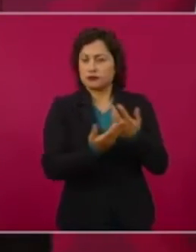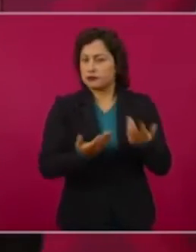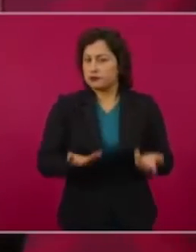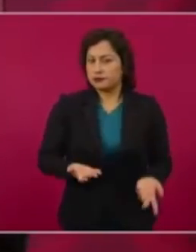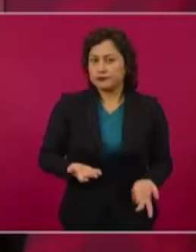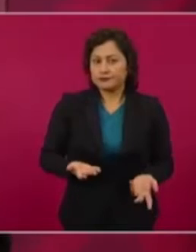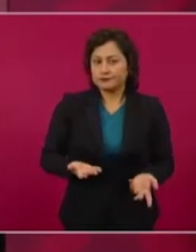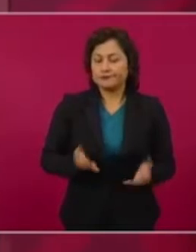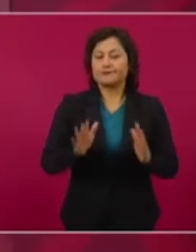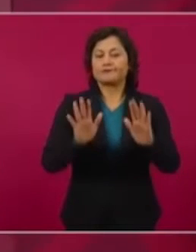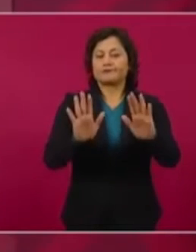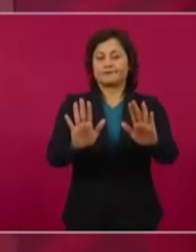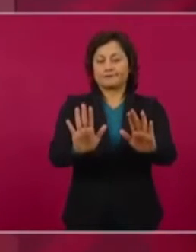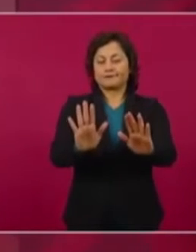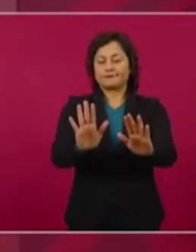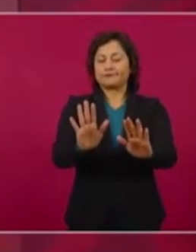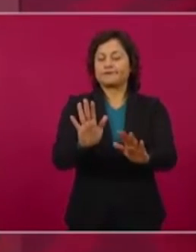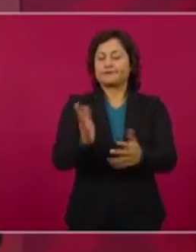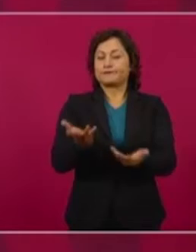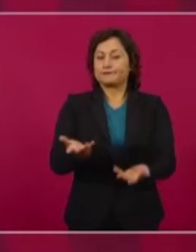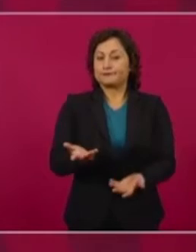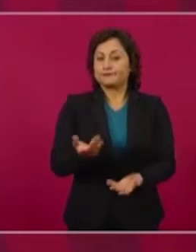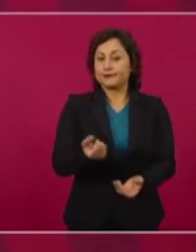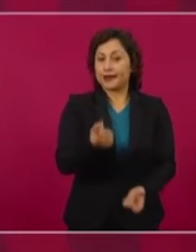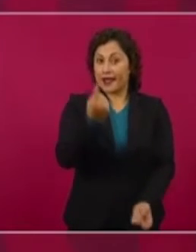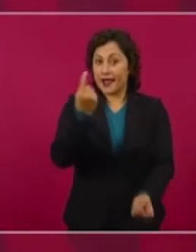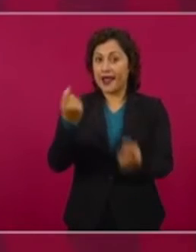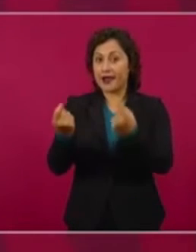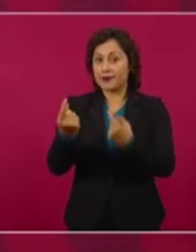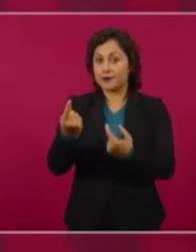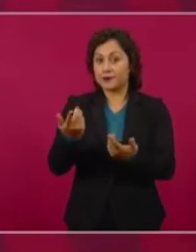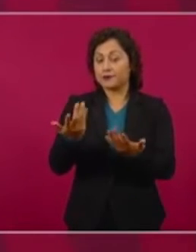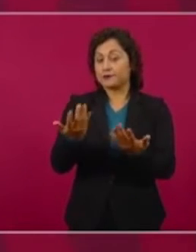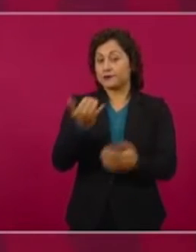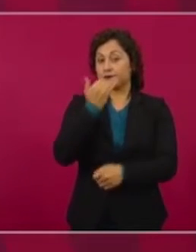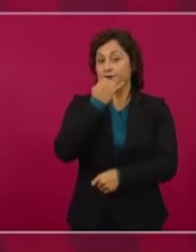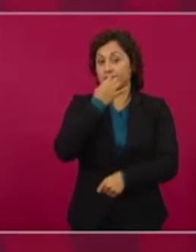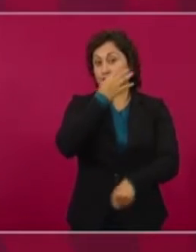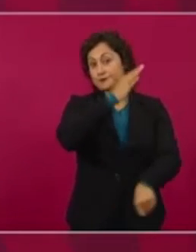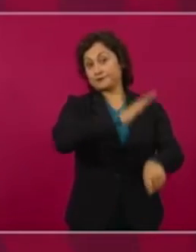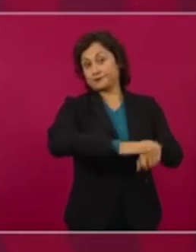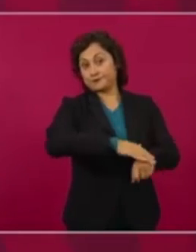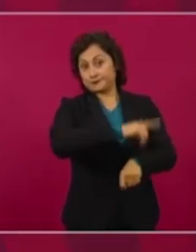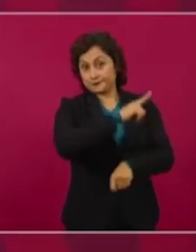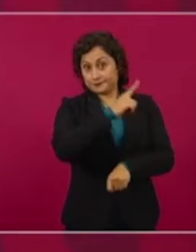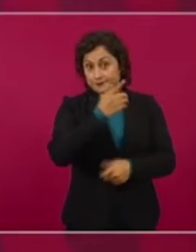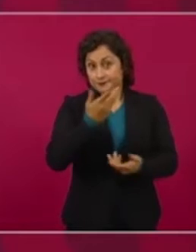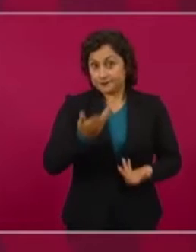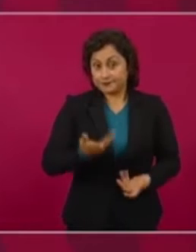Entonces, vamos a acusarlos con el gobierno de Estados Unidos.